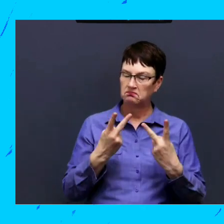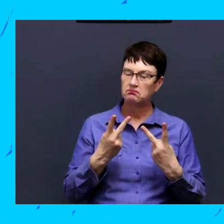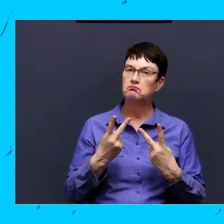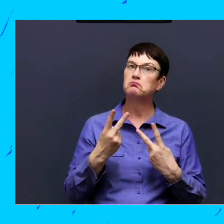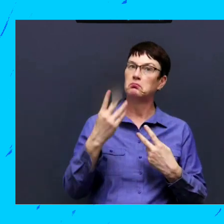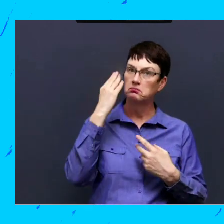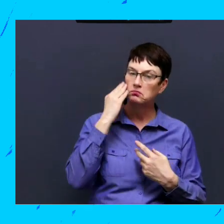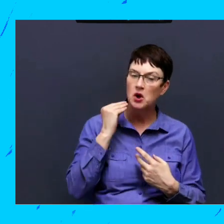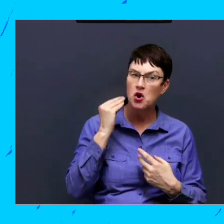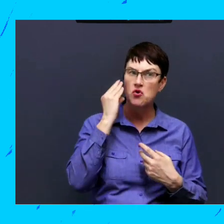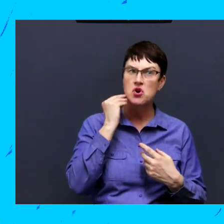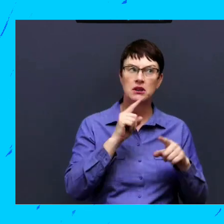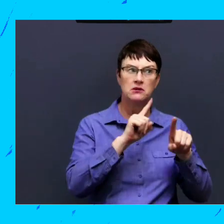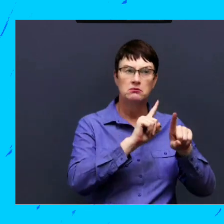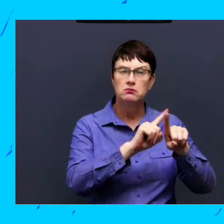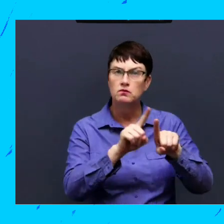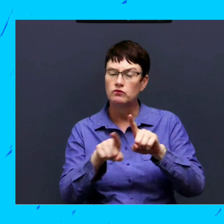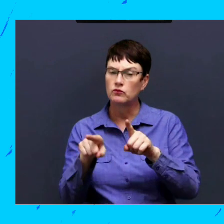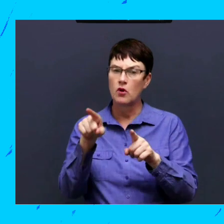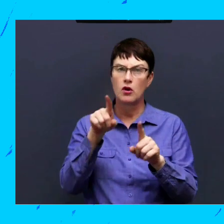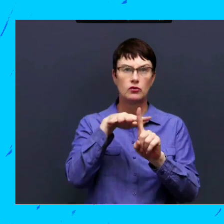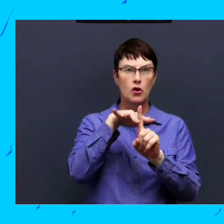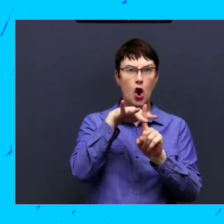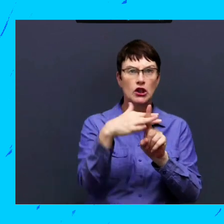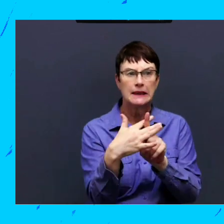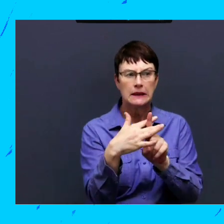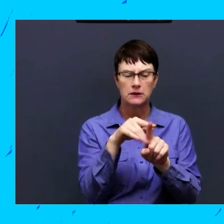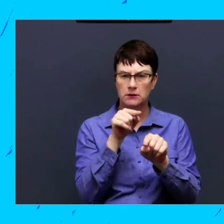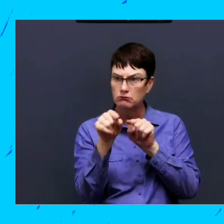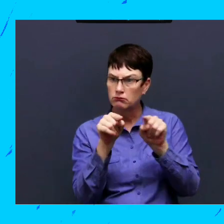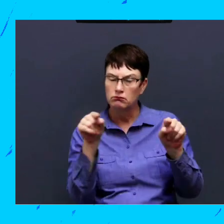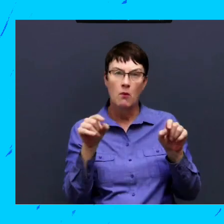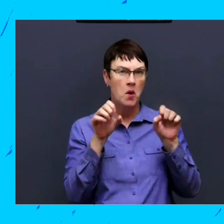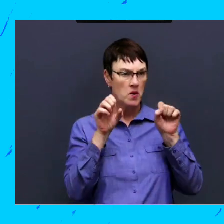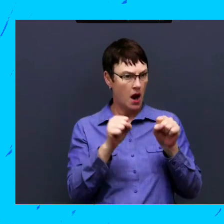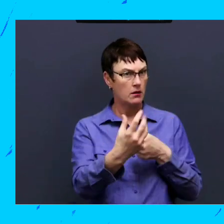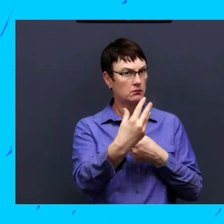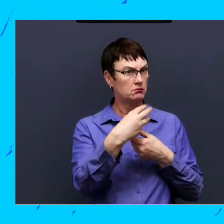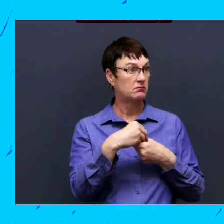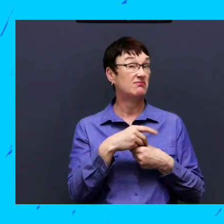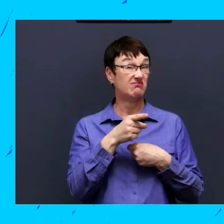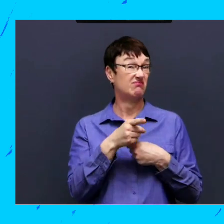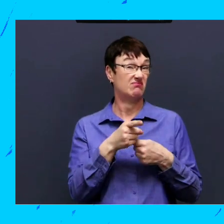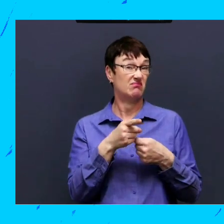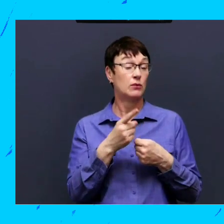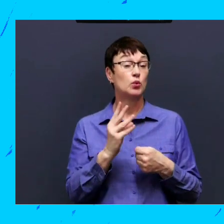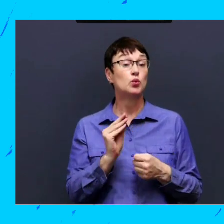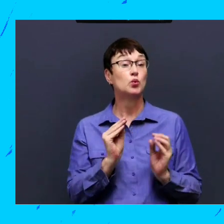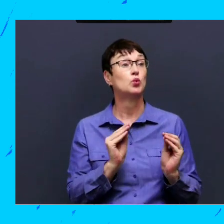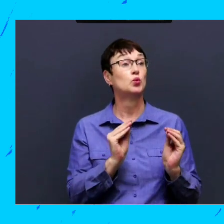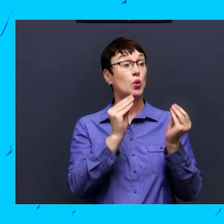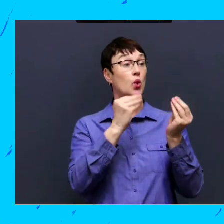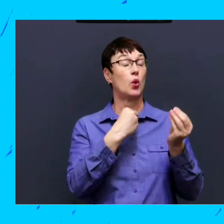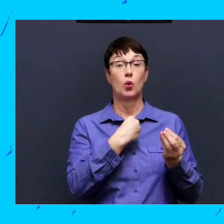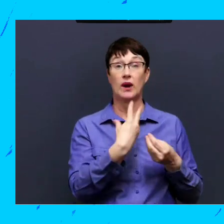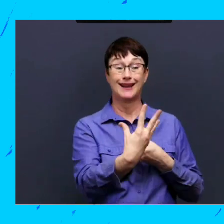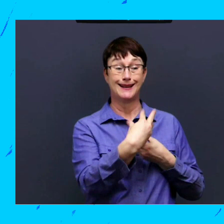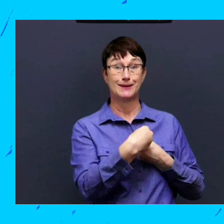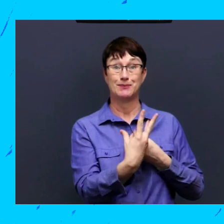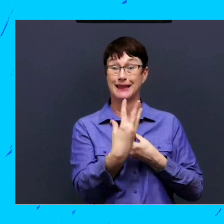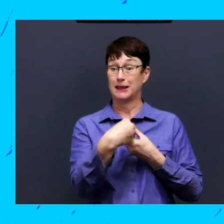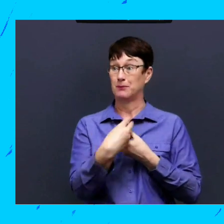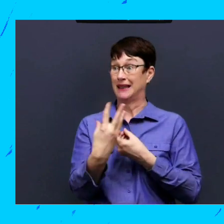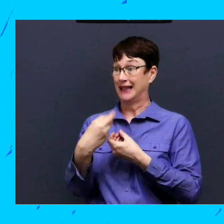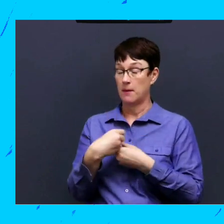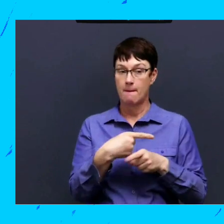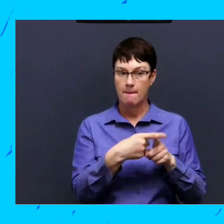ser adaptadas para diferentes niveles del sistema, además de mejorar el involucramiento de la